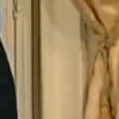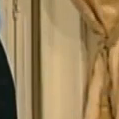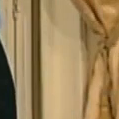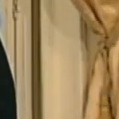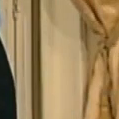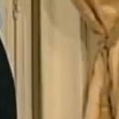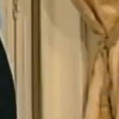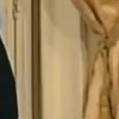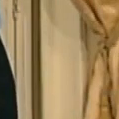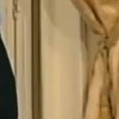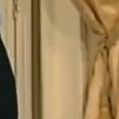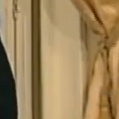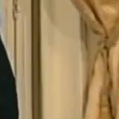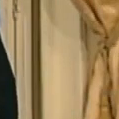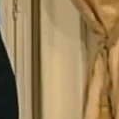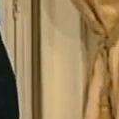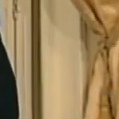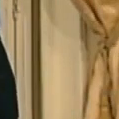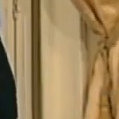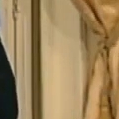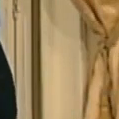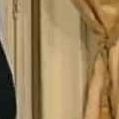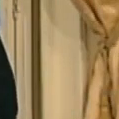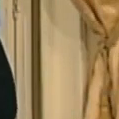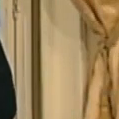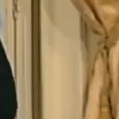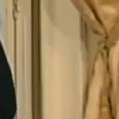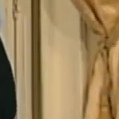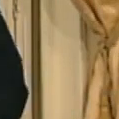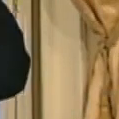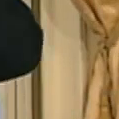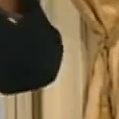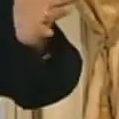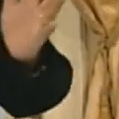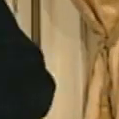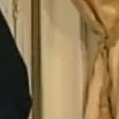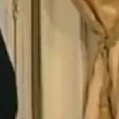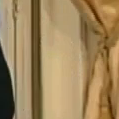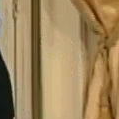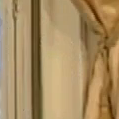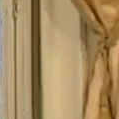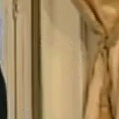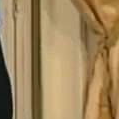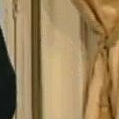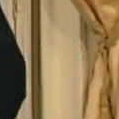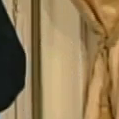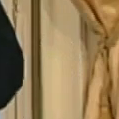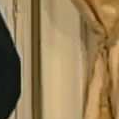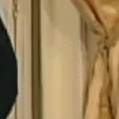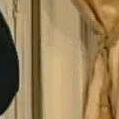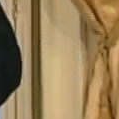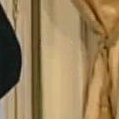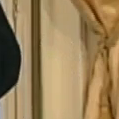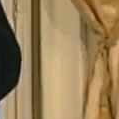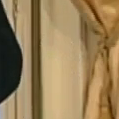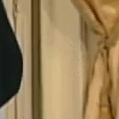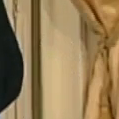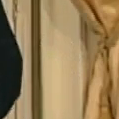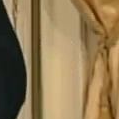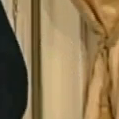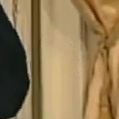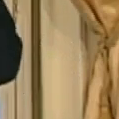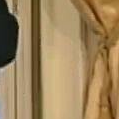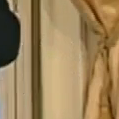cara. La cara es un monstruo, no puedo decir que es otra cosa. Le vimos la cara, es el